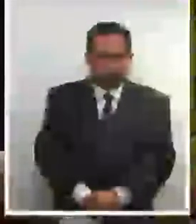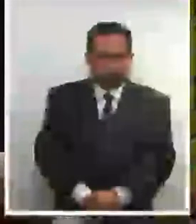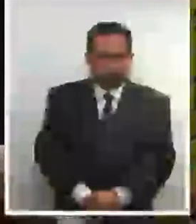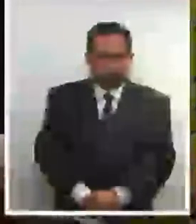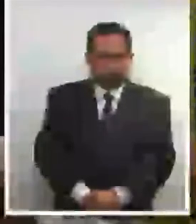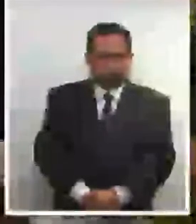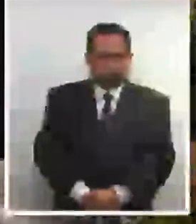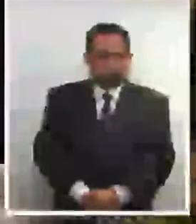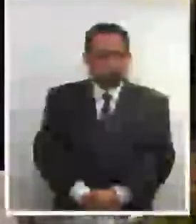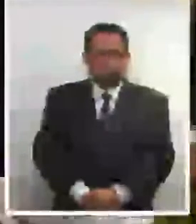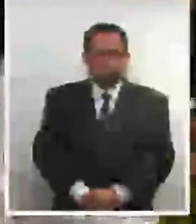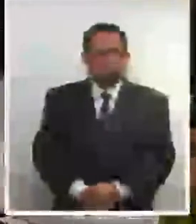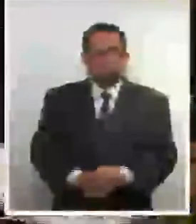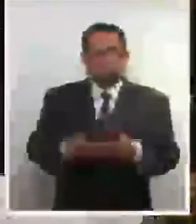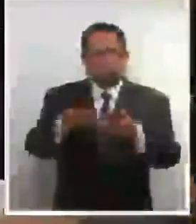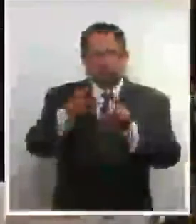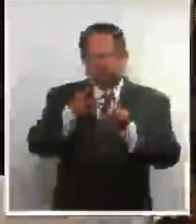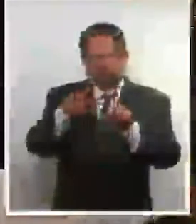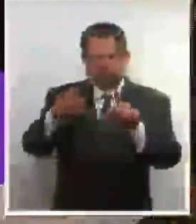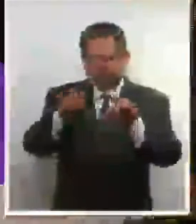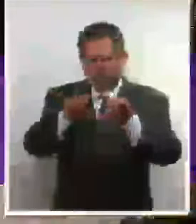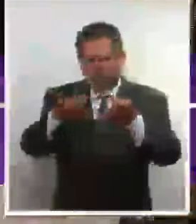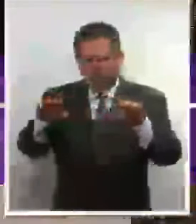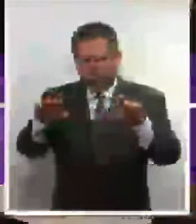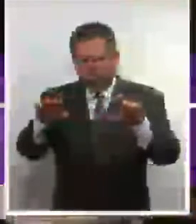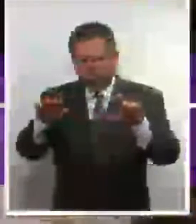Es un texto de reserva,